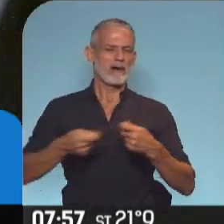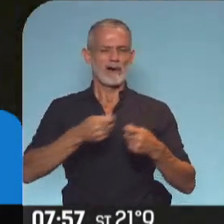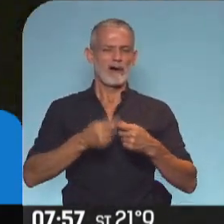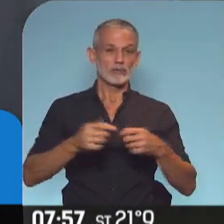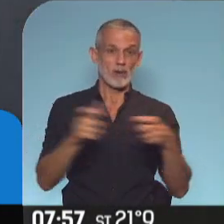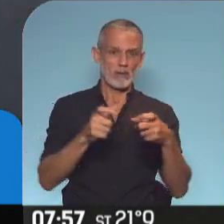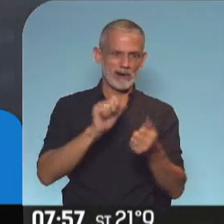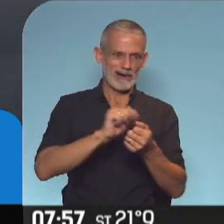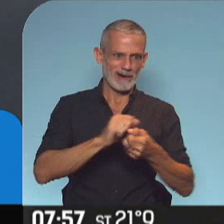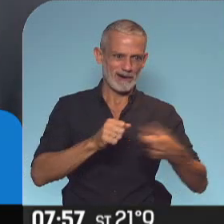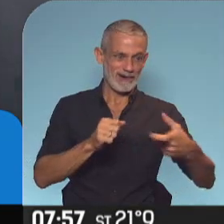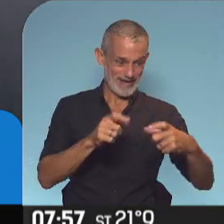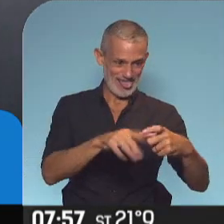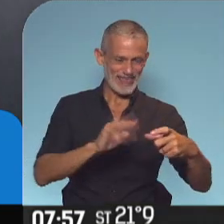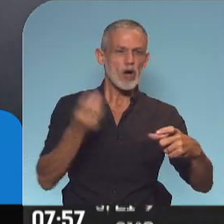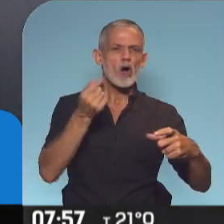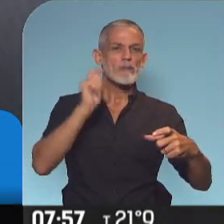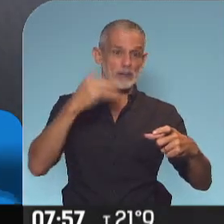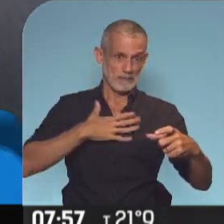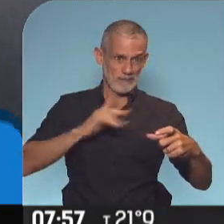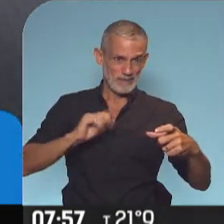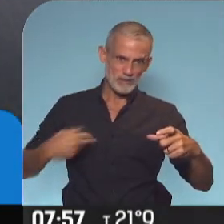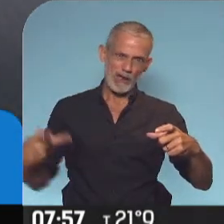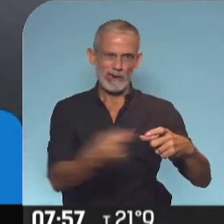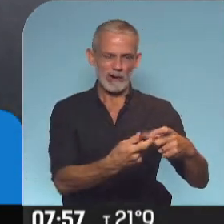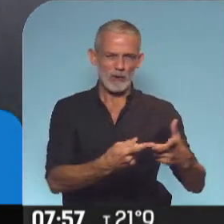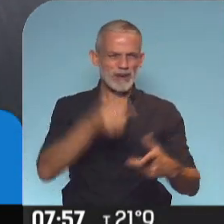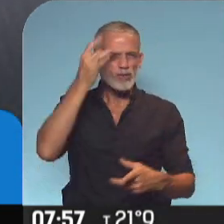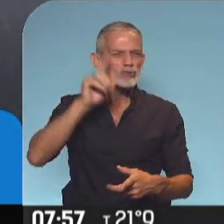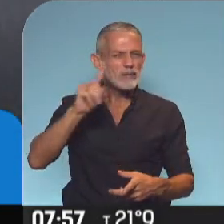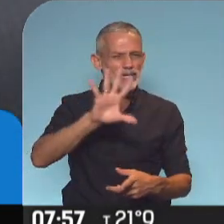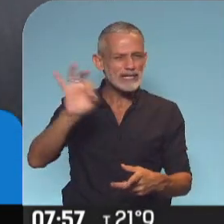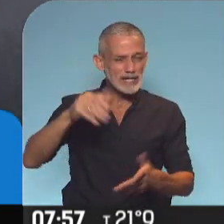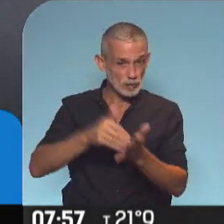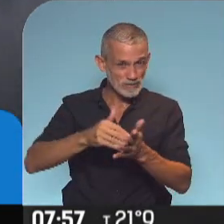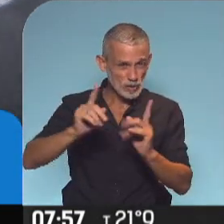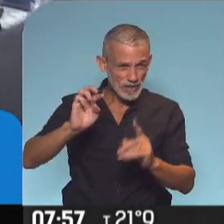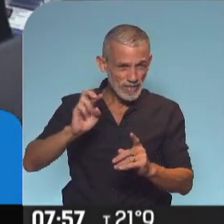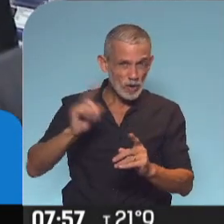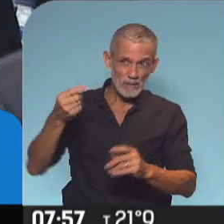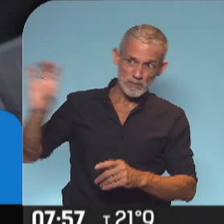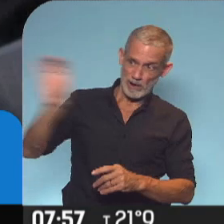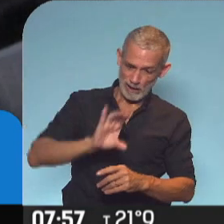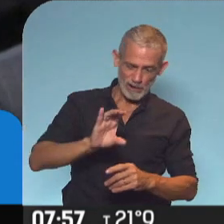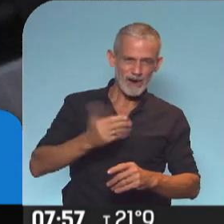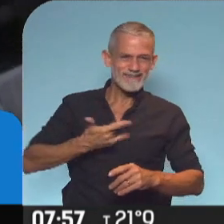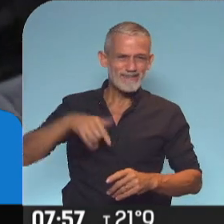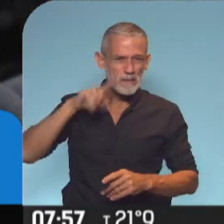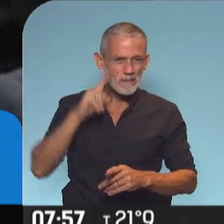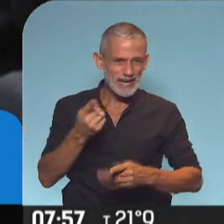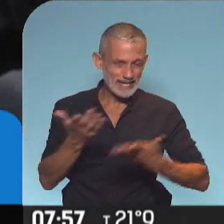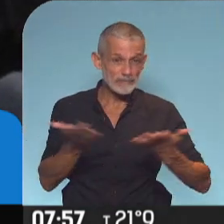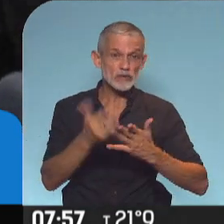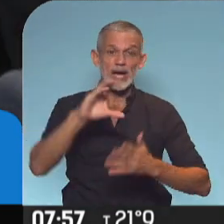cuando empezó el pago a los buitres, que fue esa emisión primera de 12.500 millones de dólares, a ellos se vieron beneficiados con eso al punto tal